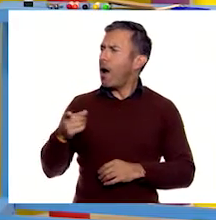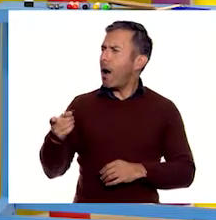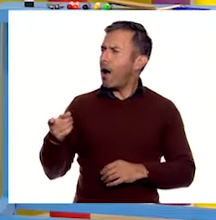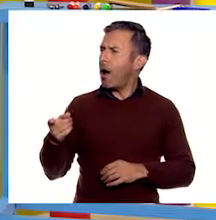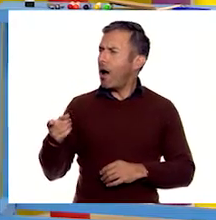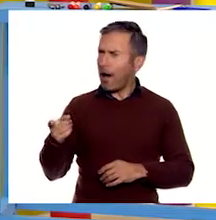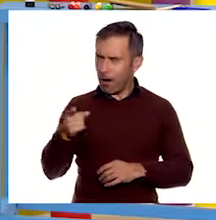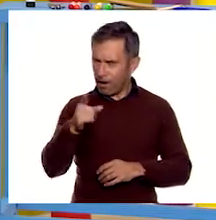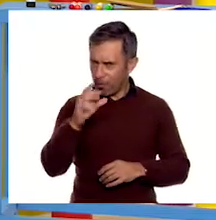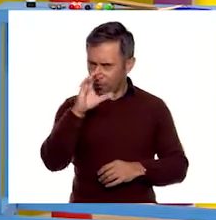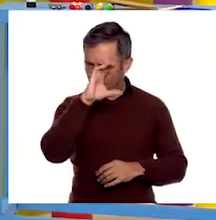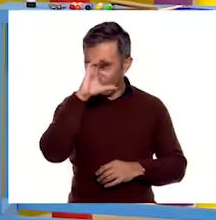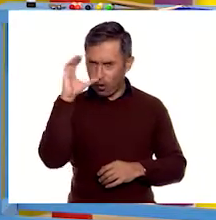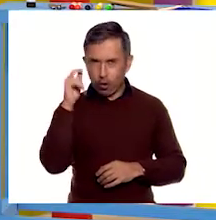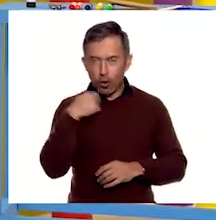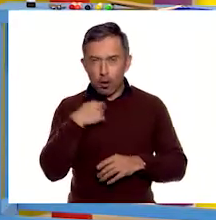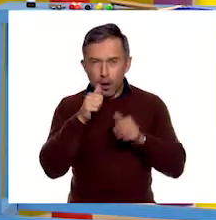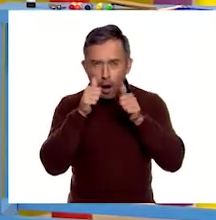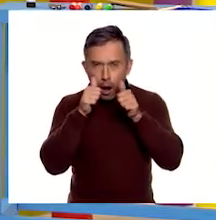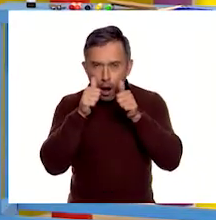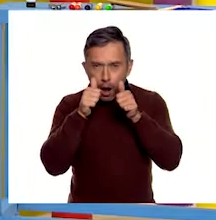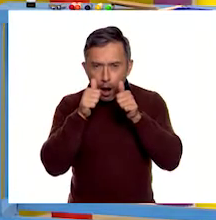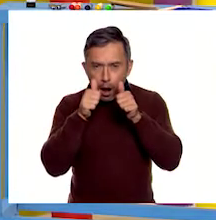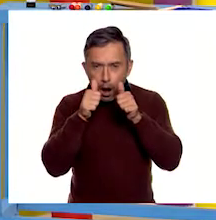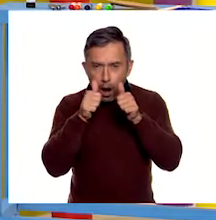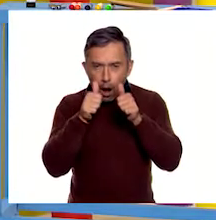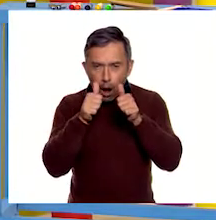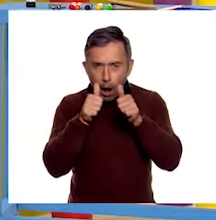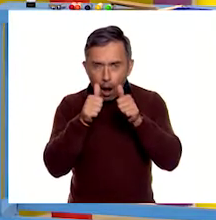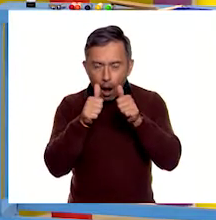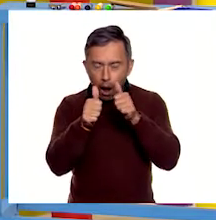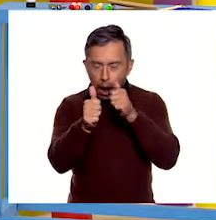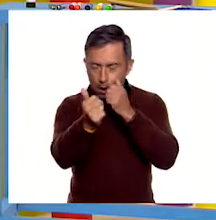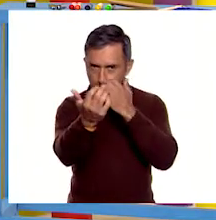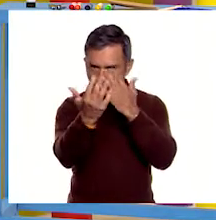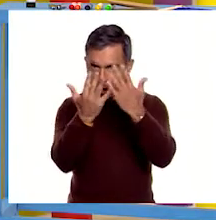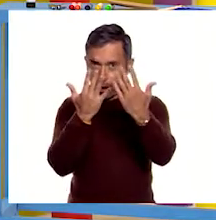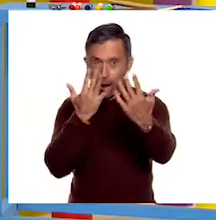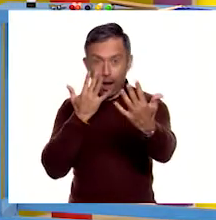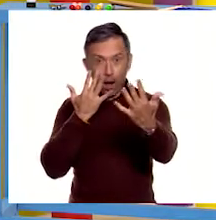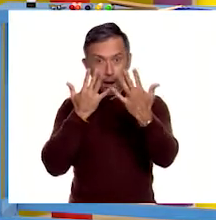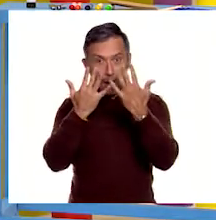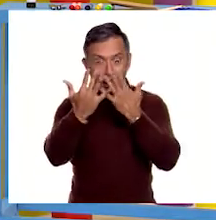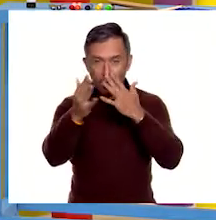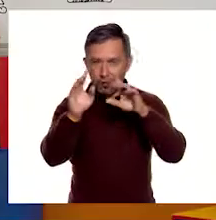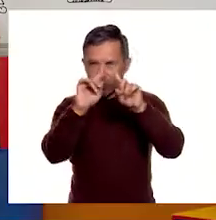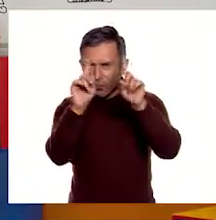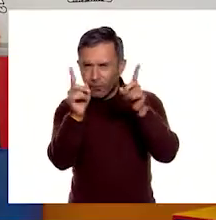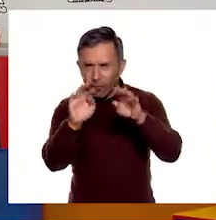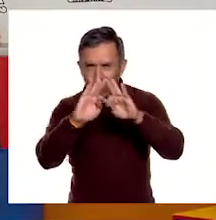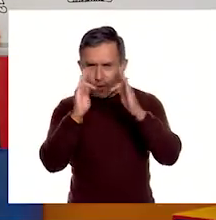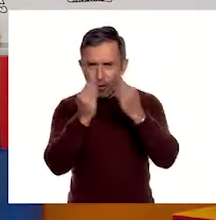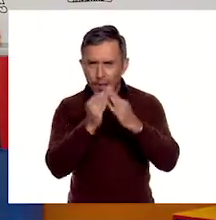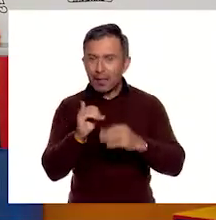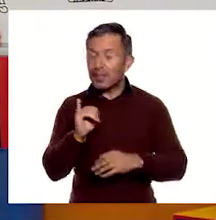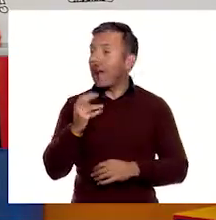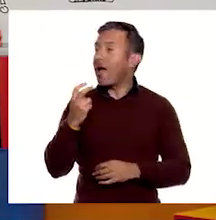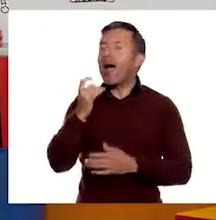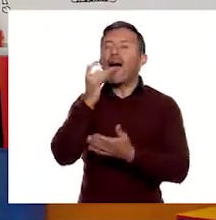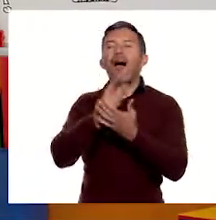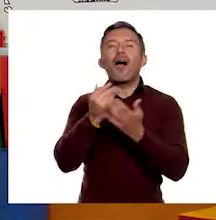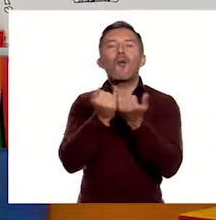quedar así viéndola, viéndola y de repente empiezan a aparecer los bordes del dibujo. exacto, como